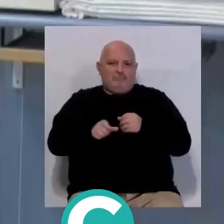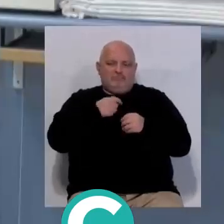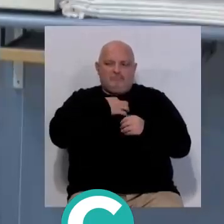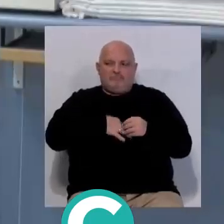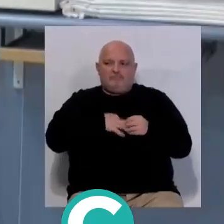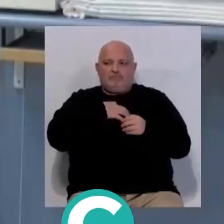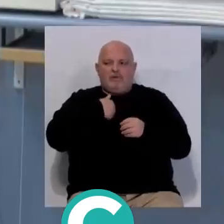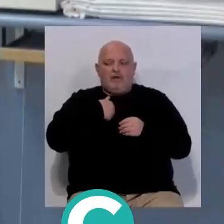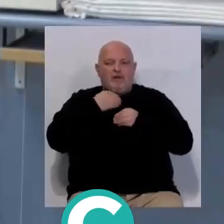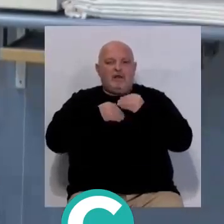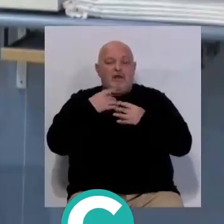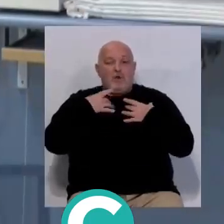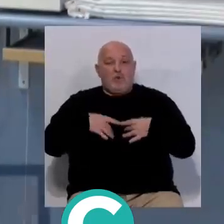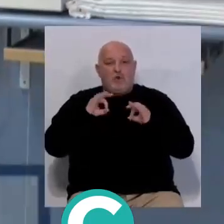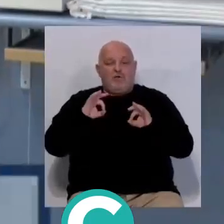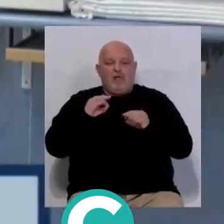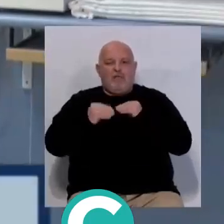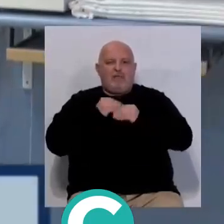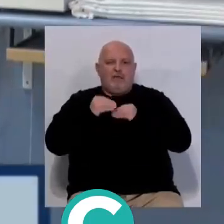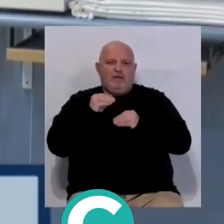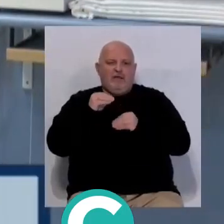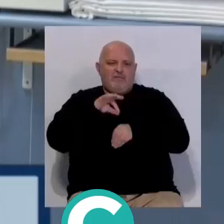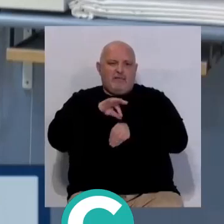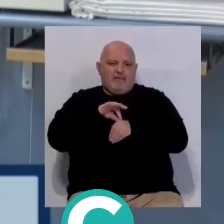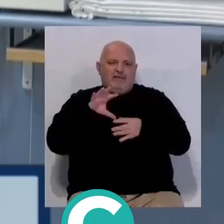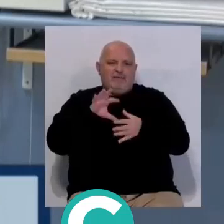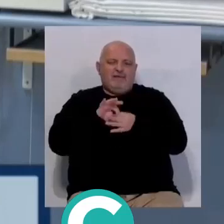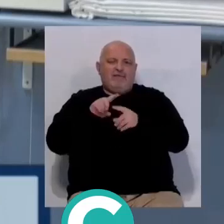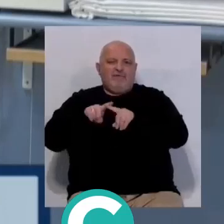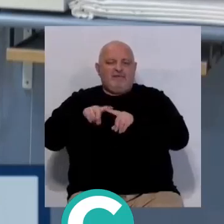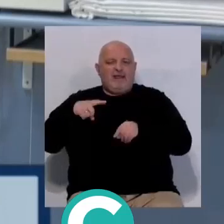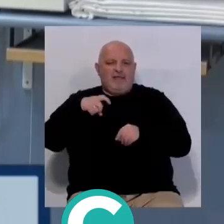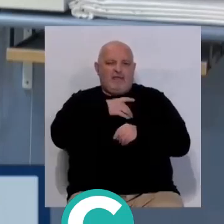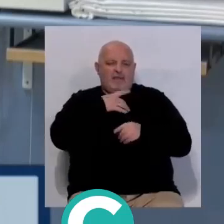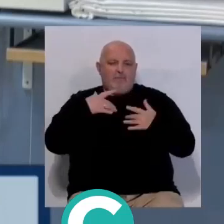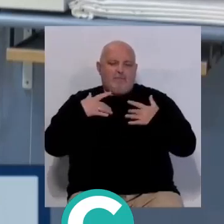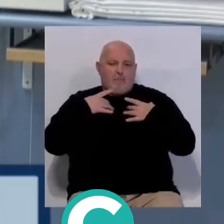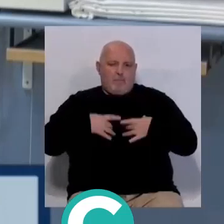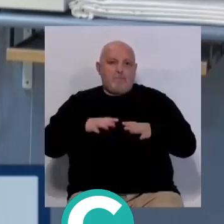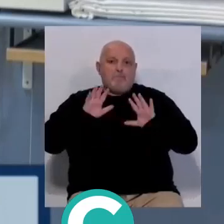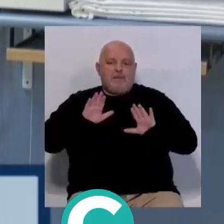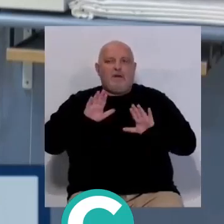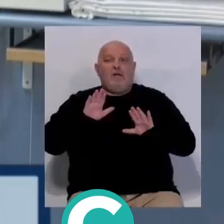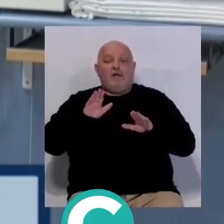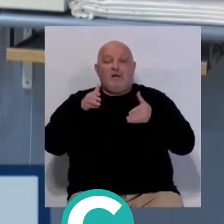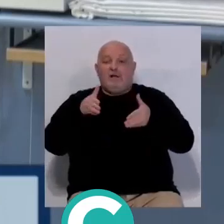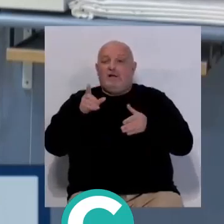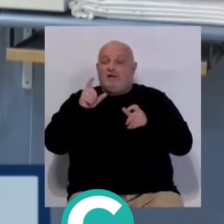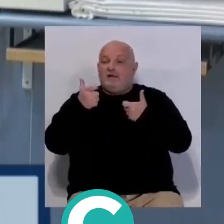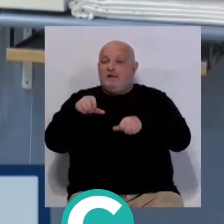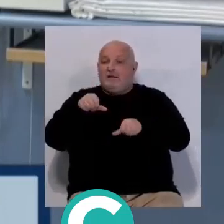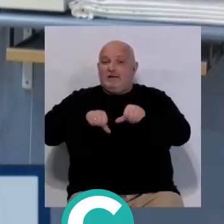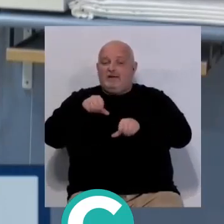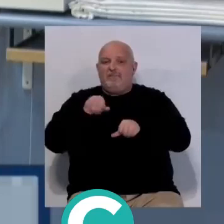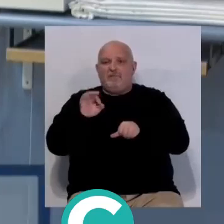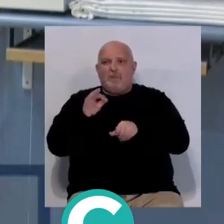fundamentalmente. Nosotros como neumólogos tratamos multitud de enfermedades distintas al cáncer de pulmón. Si nos centramos en la unidad médico-quirúrgica,